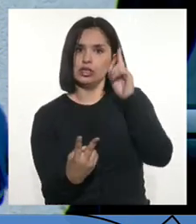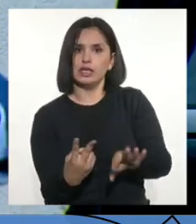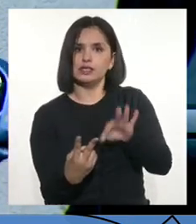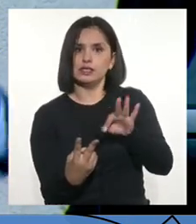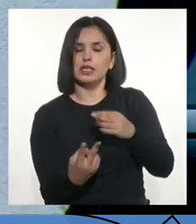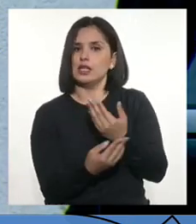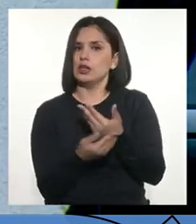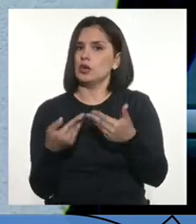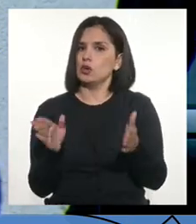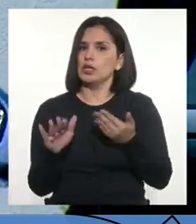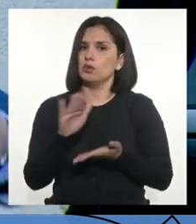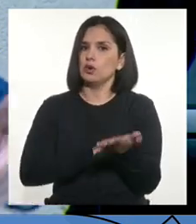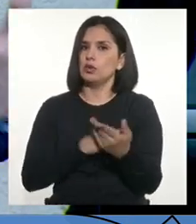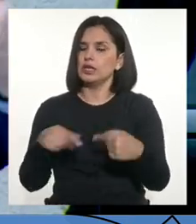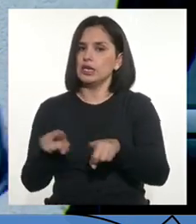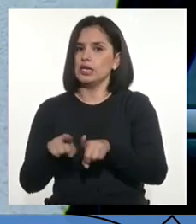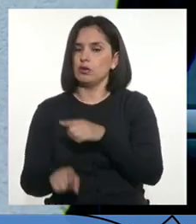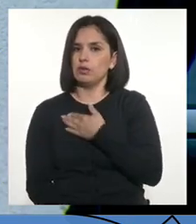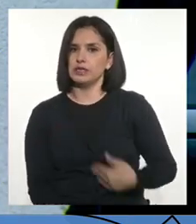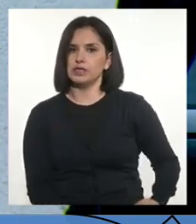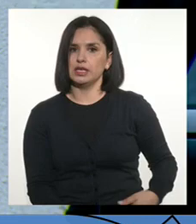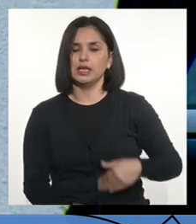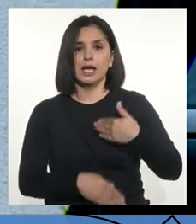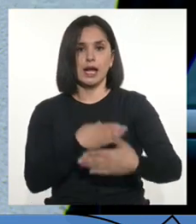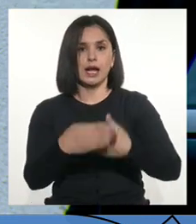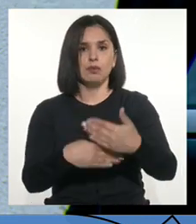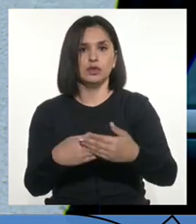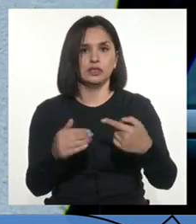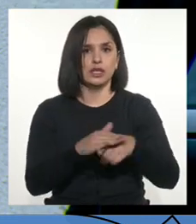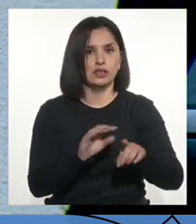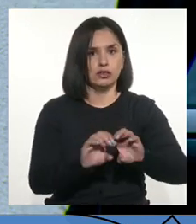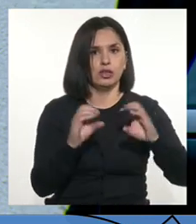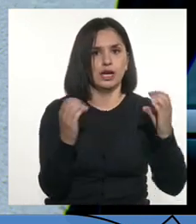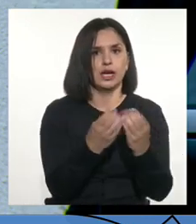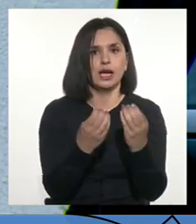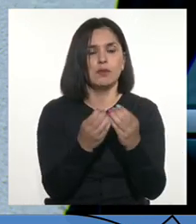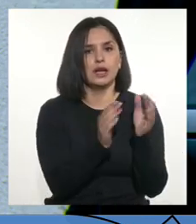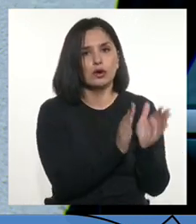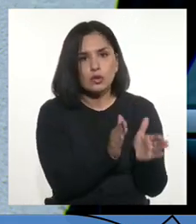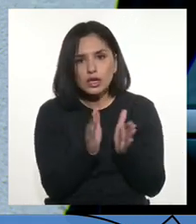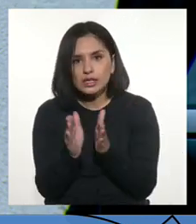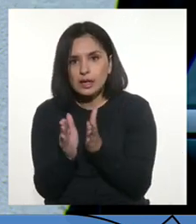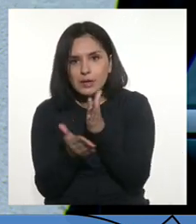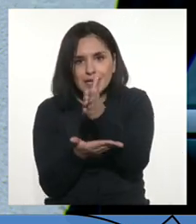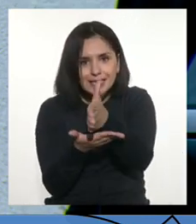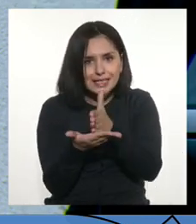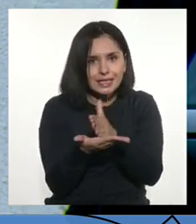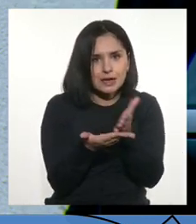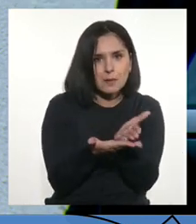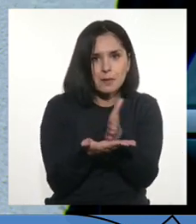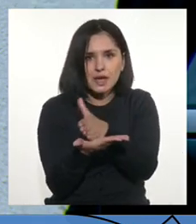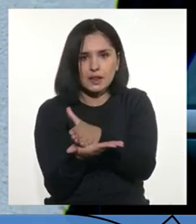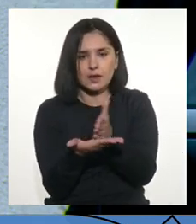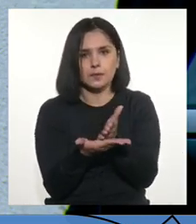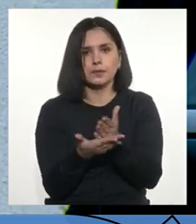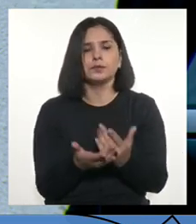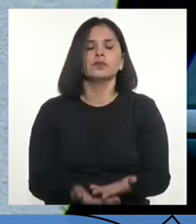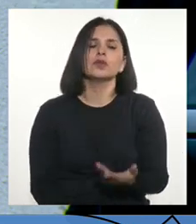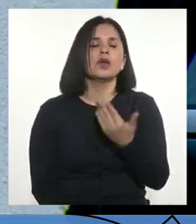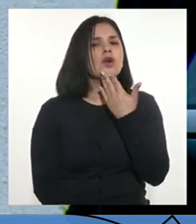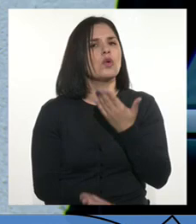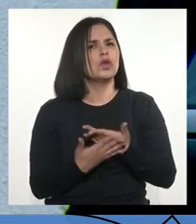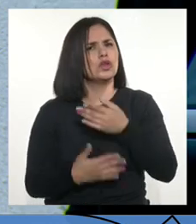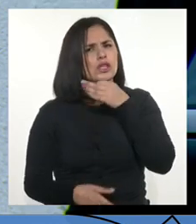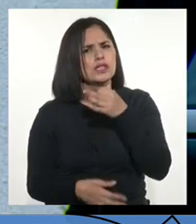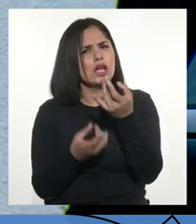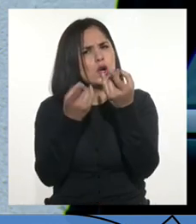al igual que el presidente de la procesa también la procesa en las cámaras en una etapa intermedia yo cuando decía que este